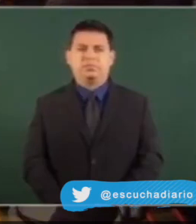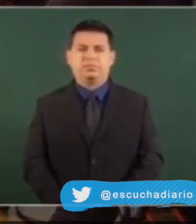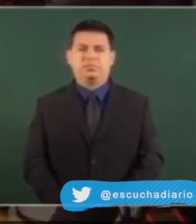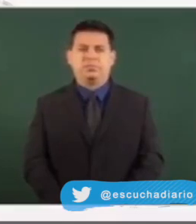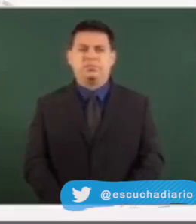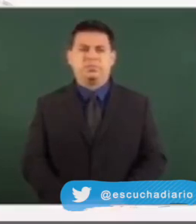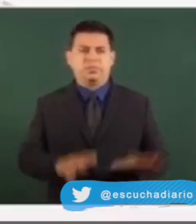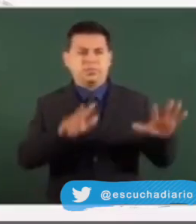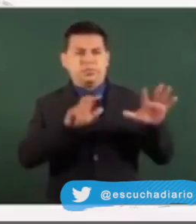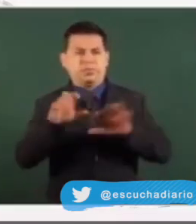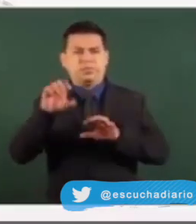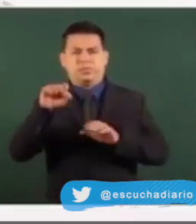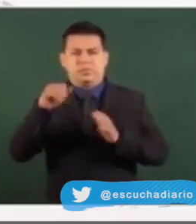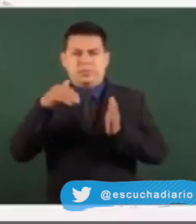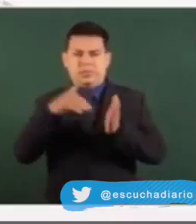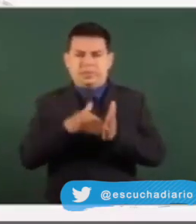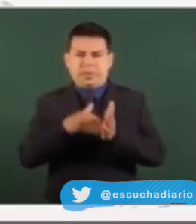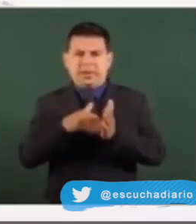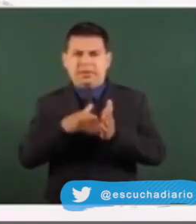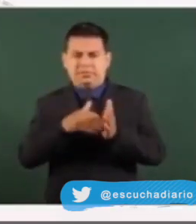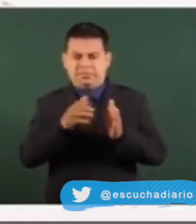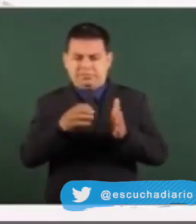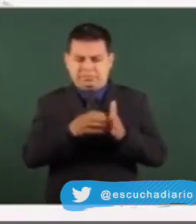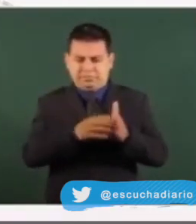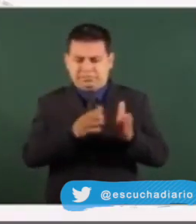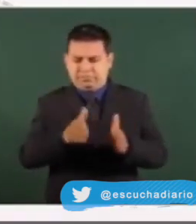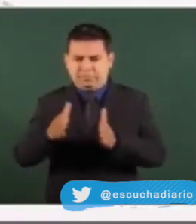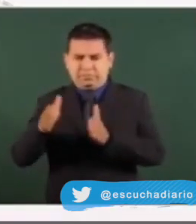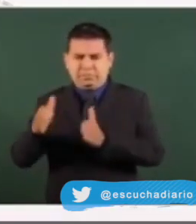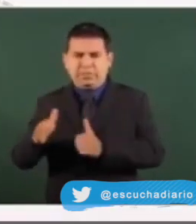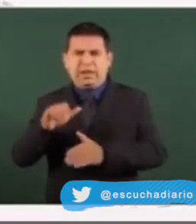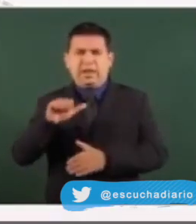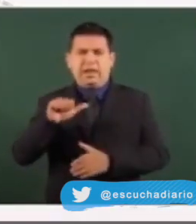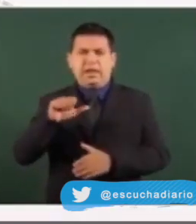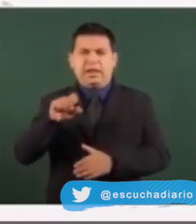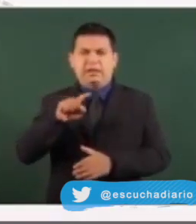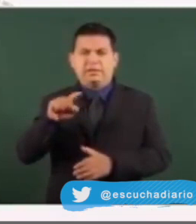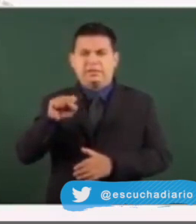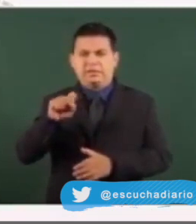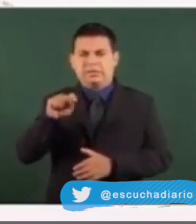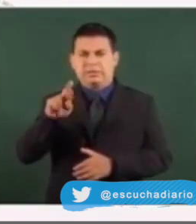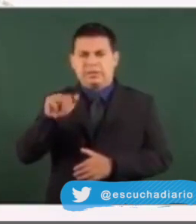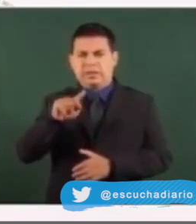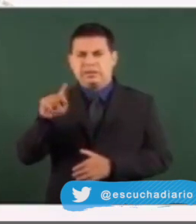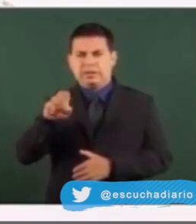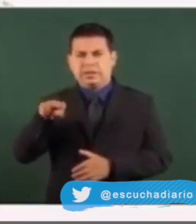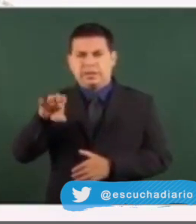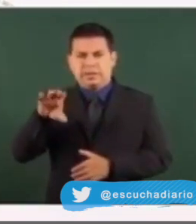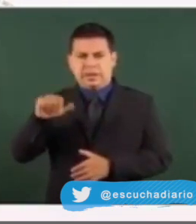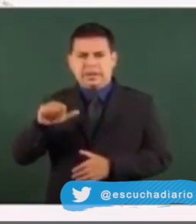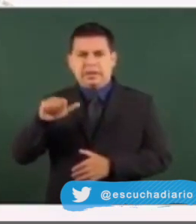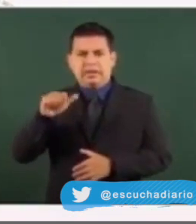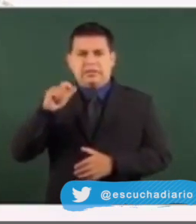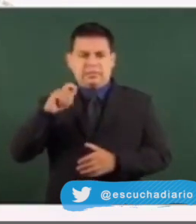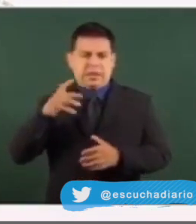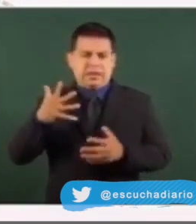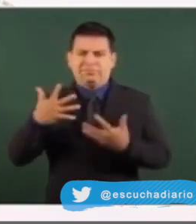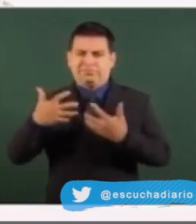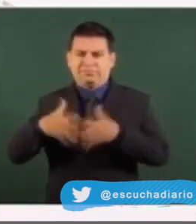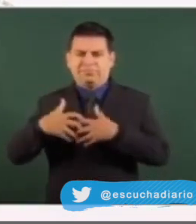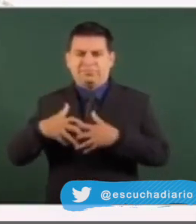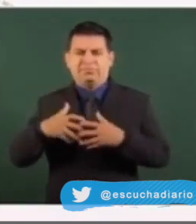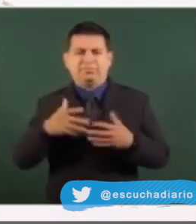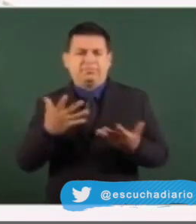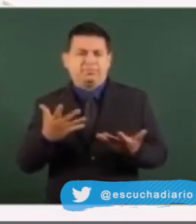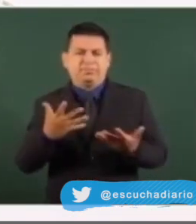870 mil dosis de AstraZeneca, provenientes, fabricadas